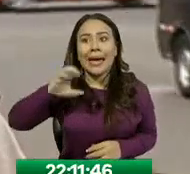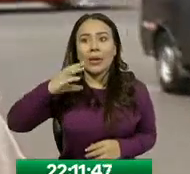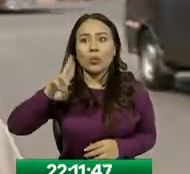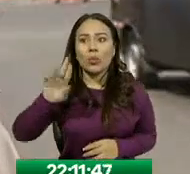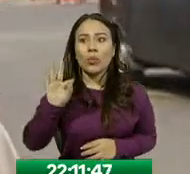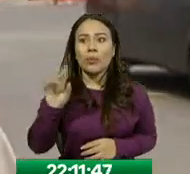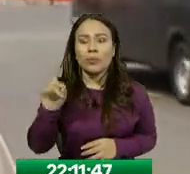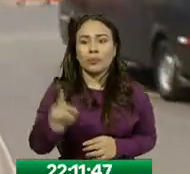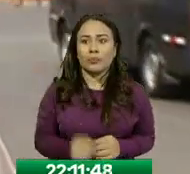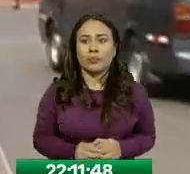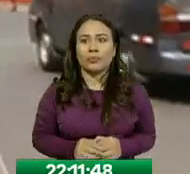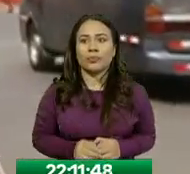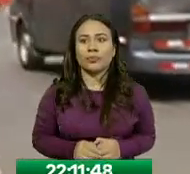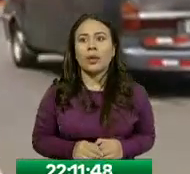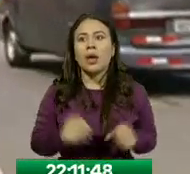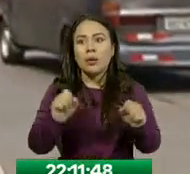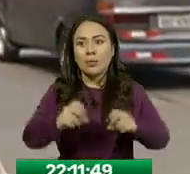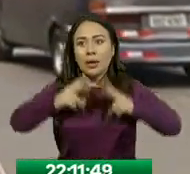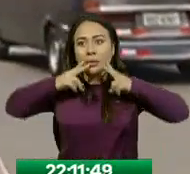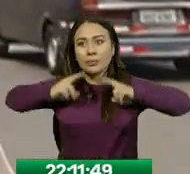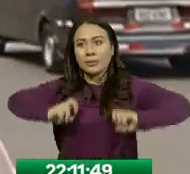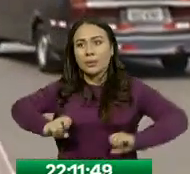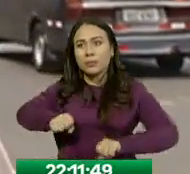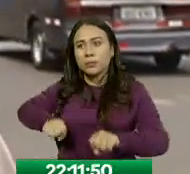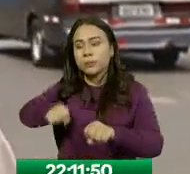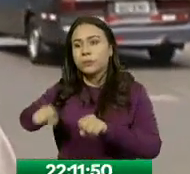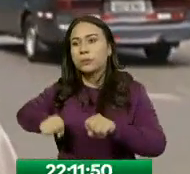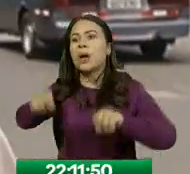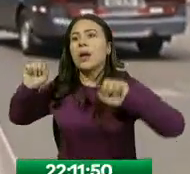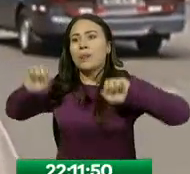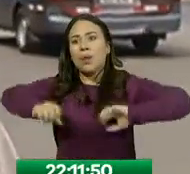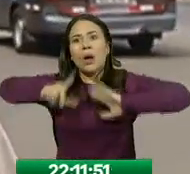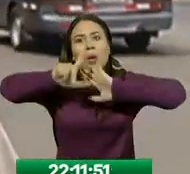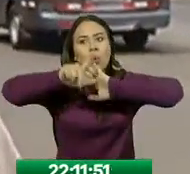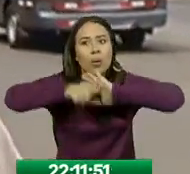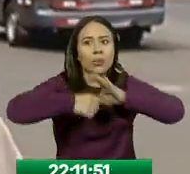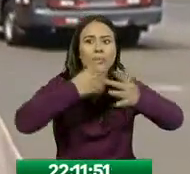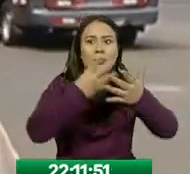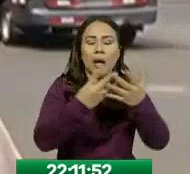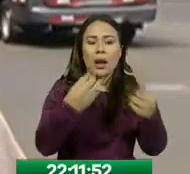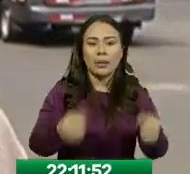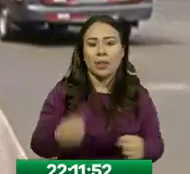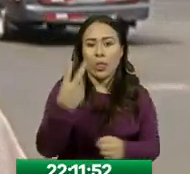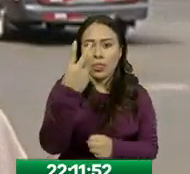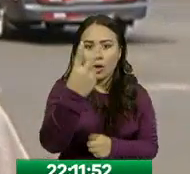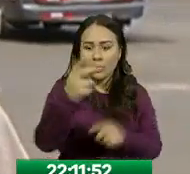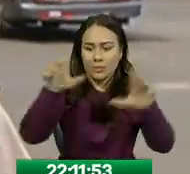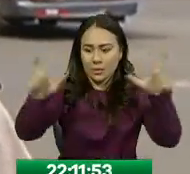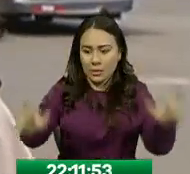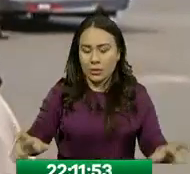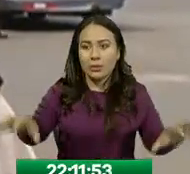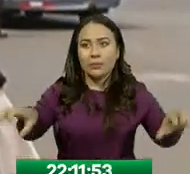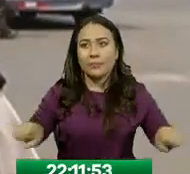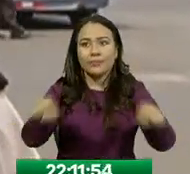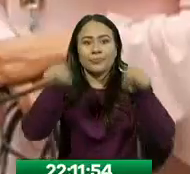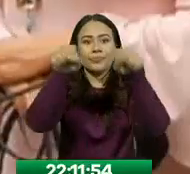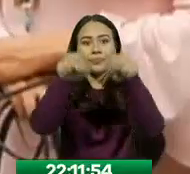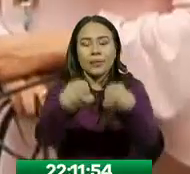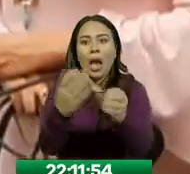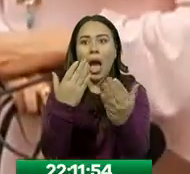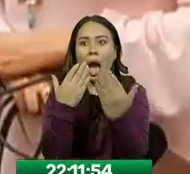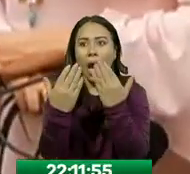las unidades del patrullaje acá y procedan a la detención de las 2 personas, en este caso, para llevarla ante la autoridad